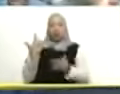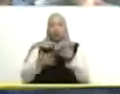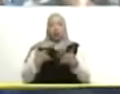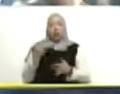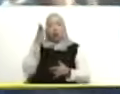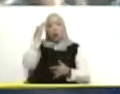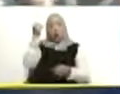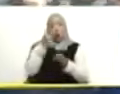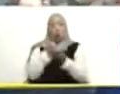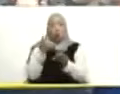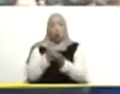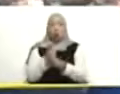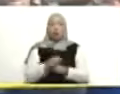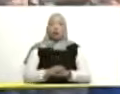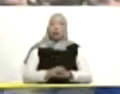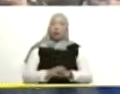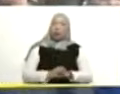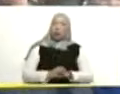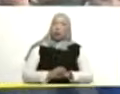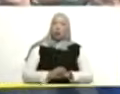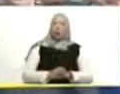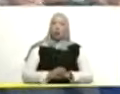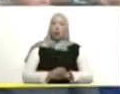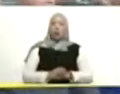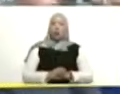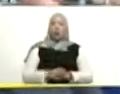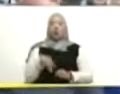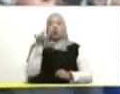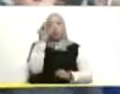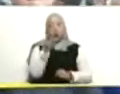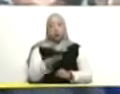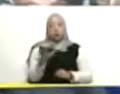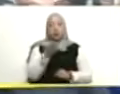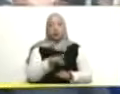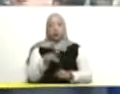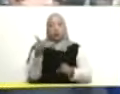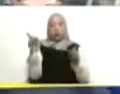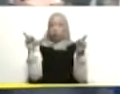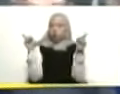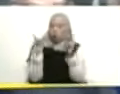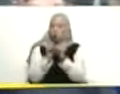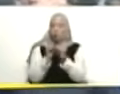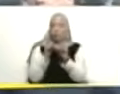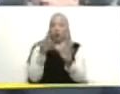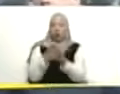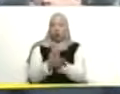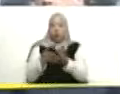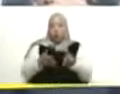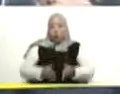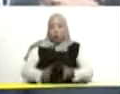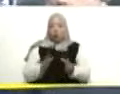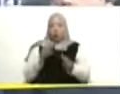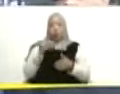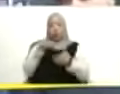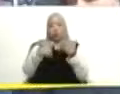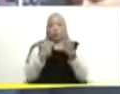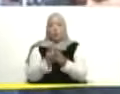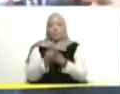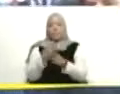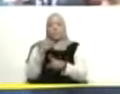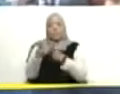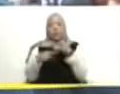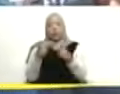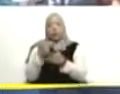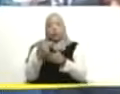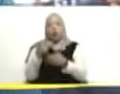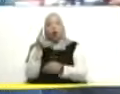Dios. De esta semilla casi microscópica, nace los grandes pinos de